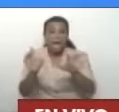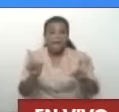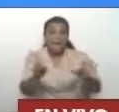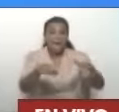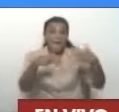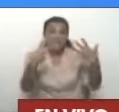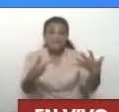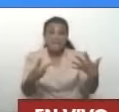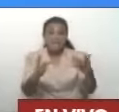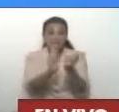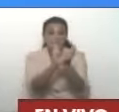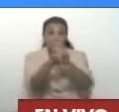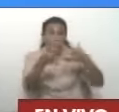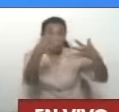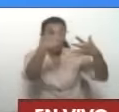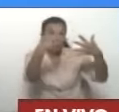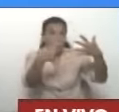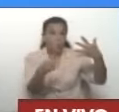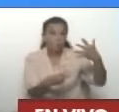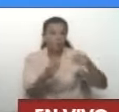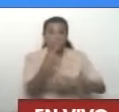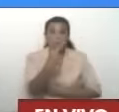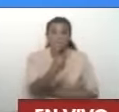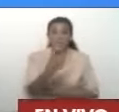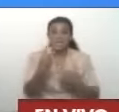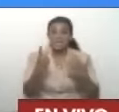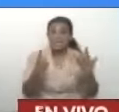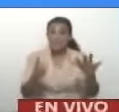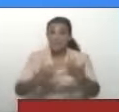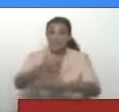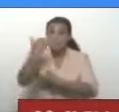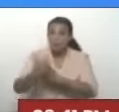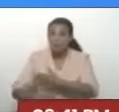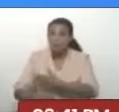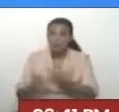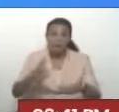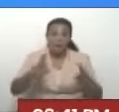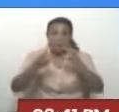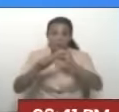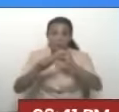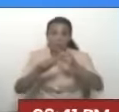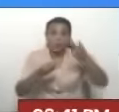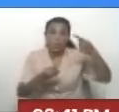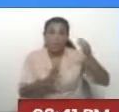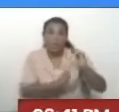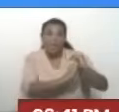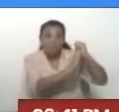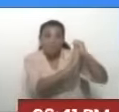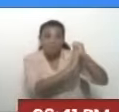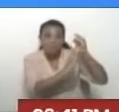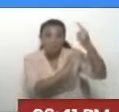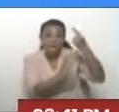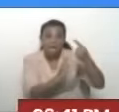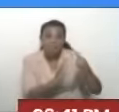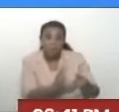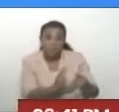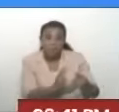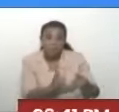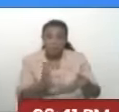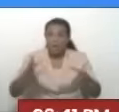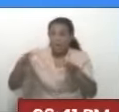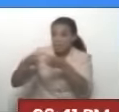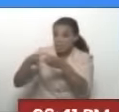de los 7 vértices y los 26 programas va a tener una jefa o un jefe, que es el